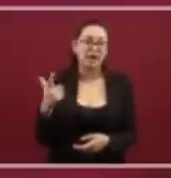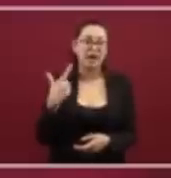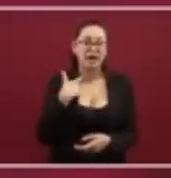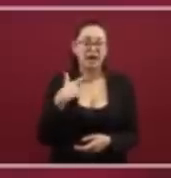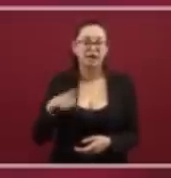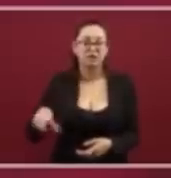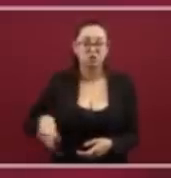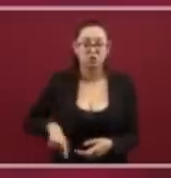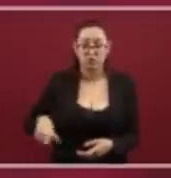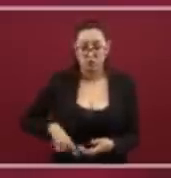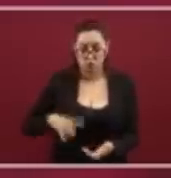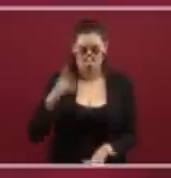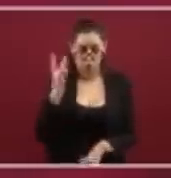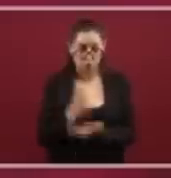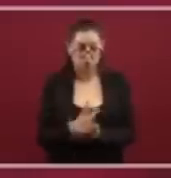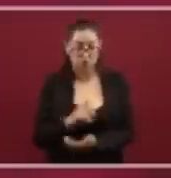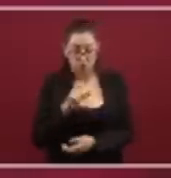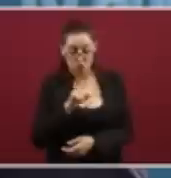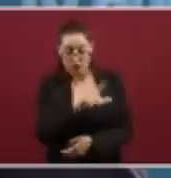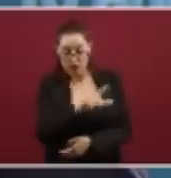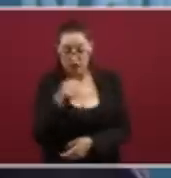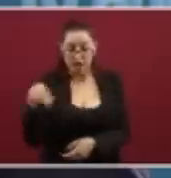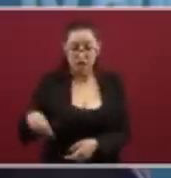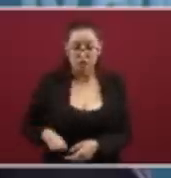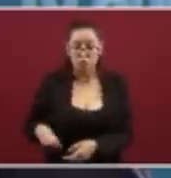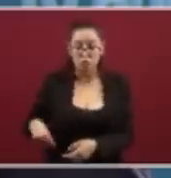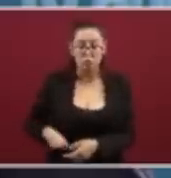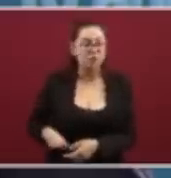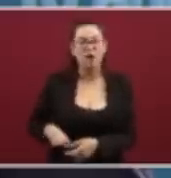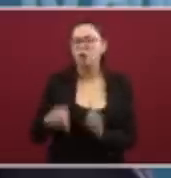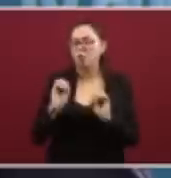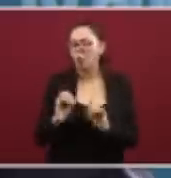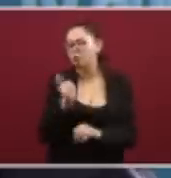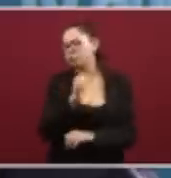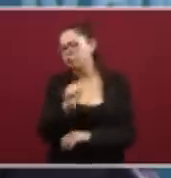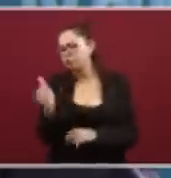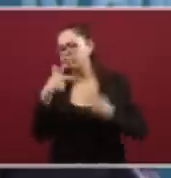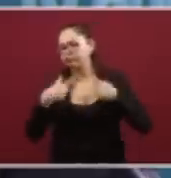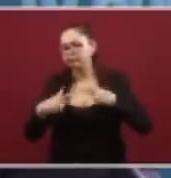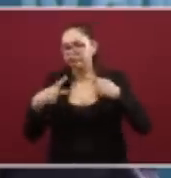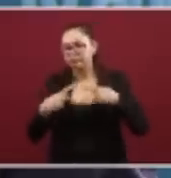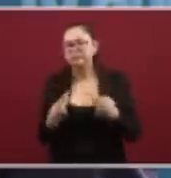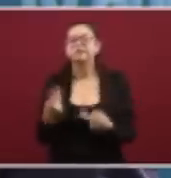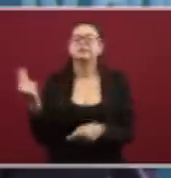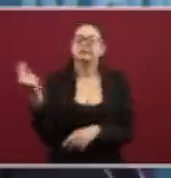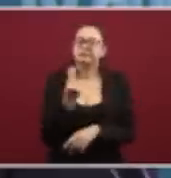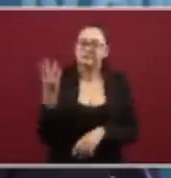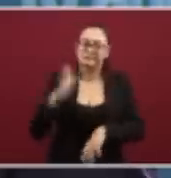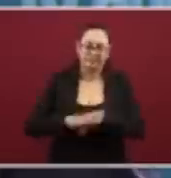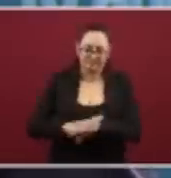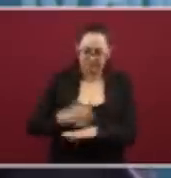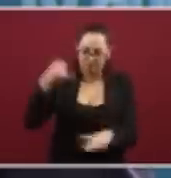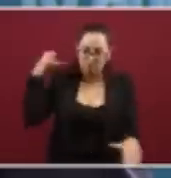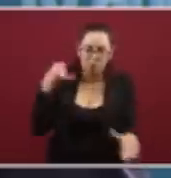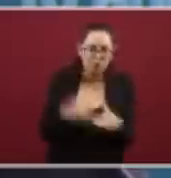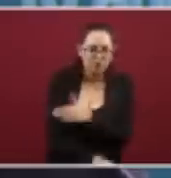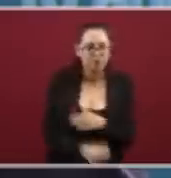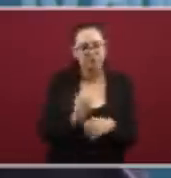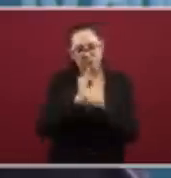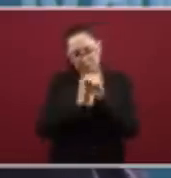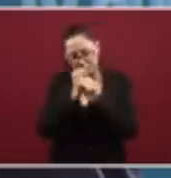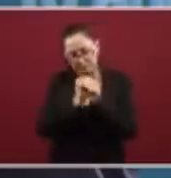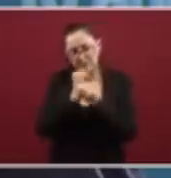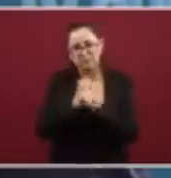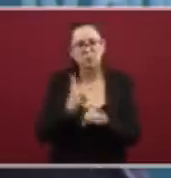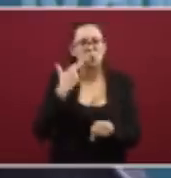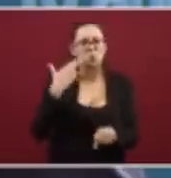bours es el único que pudiera ser incluido en la denuncia por eso se requiere de un ejercicio de la mayor responsabilidad